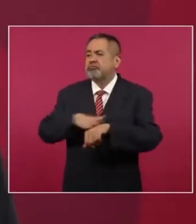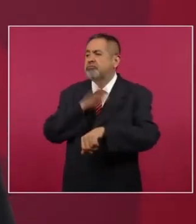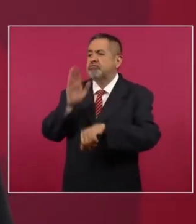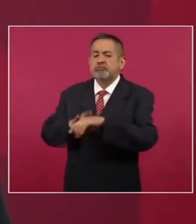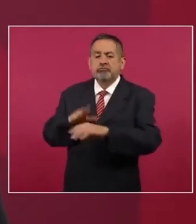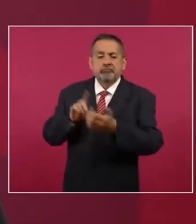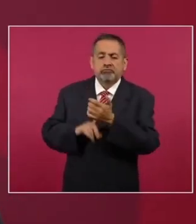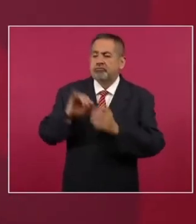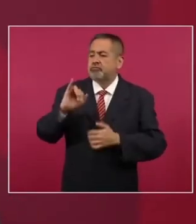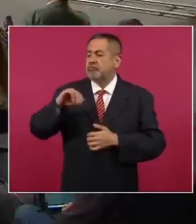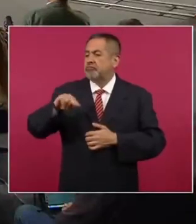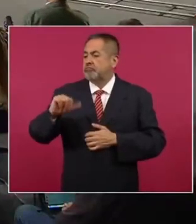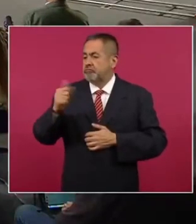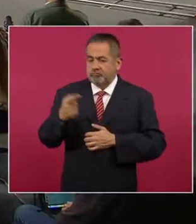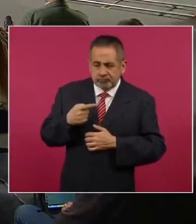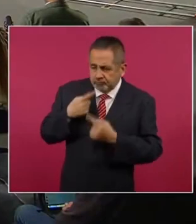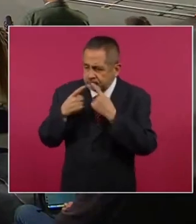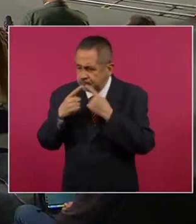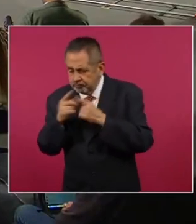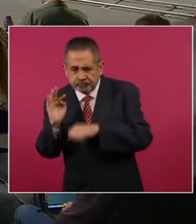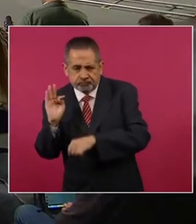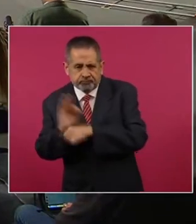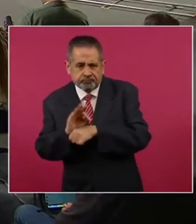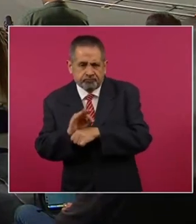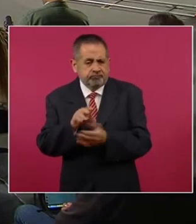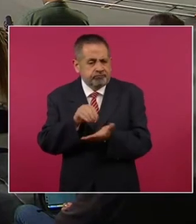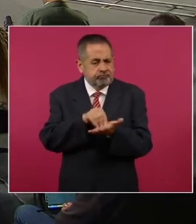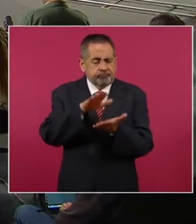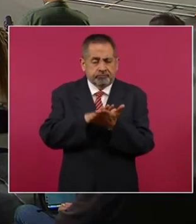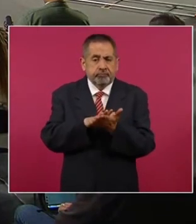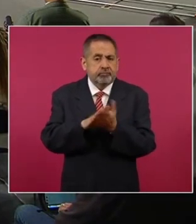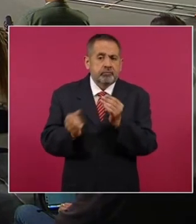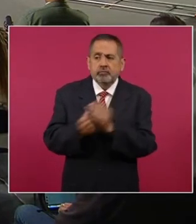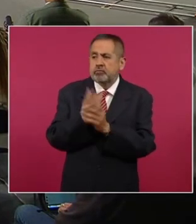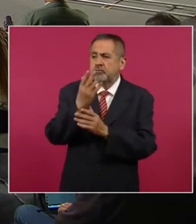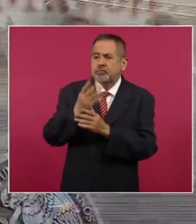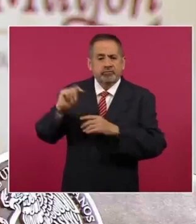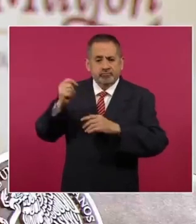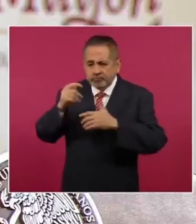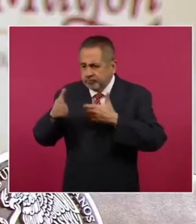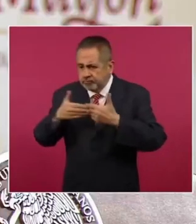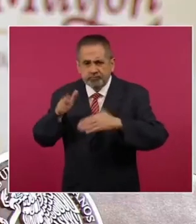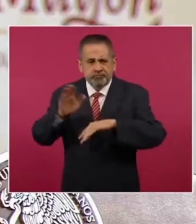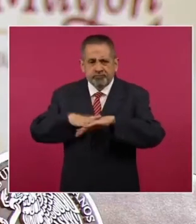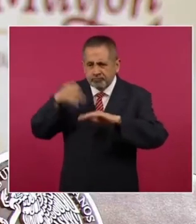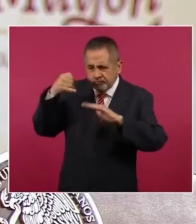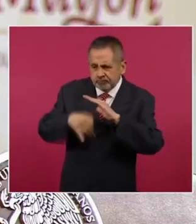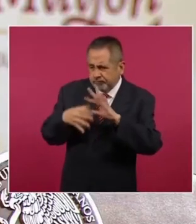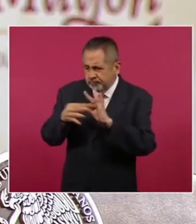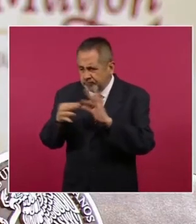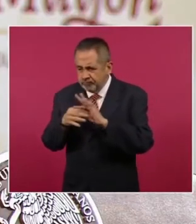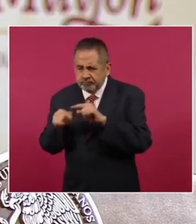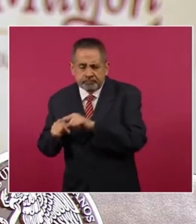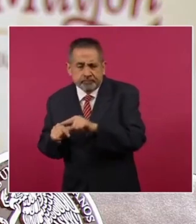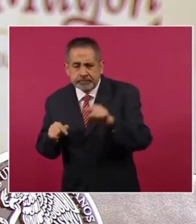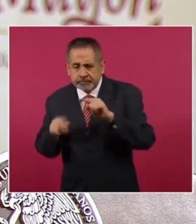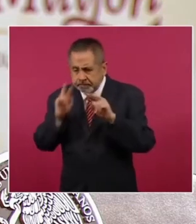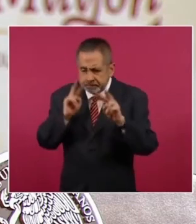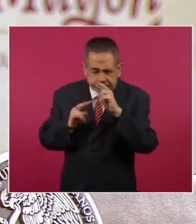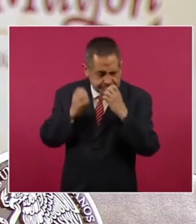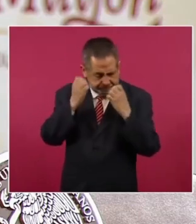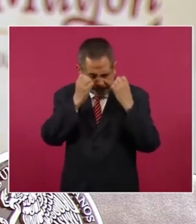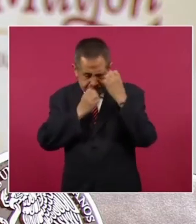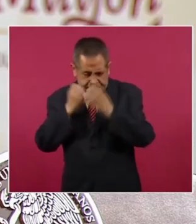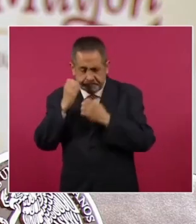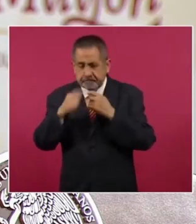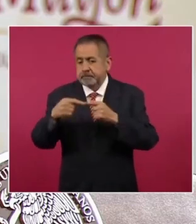Arqueología del INA y han quedado registrados con tecnología de punta que permitirá a los especialistas su estudio